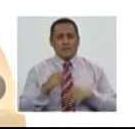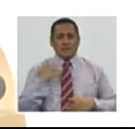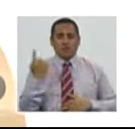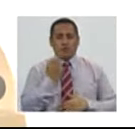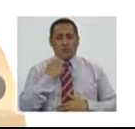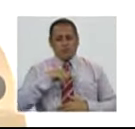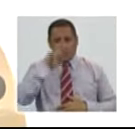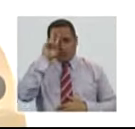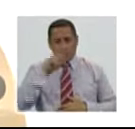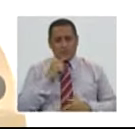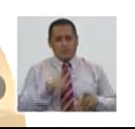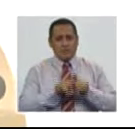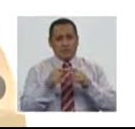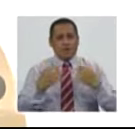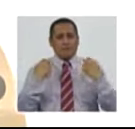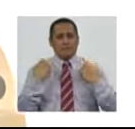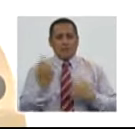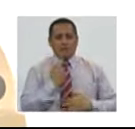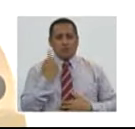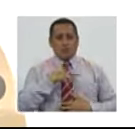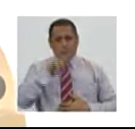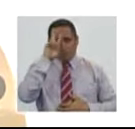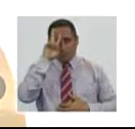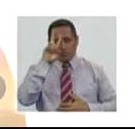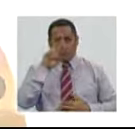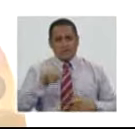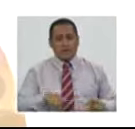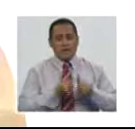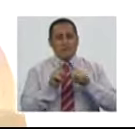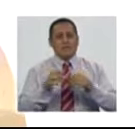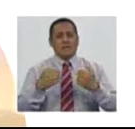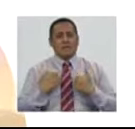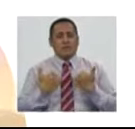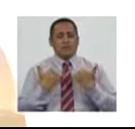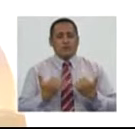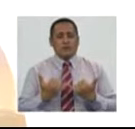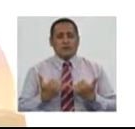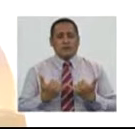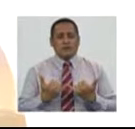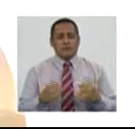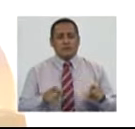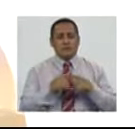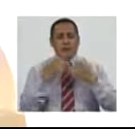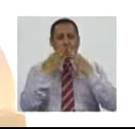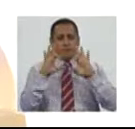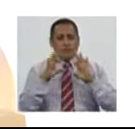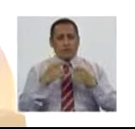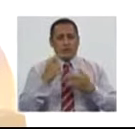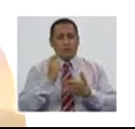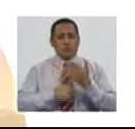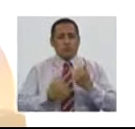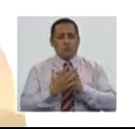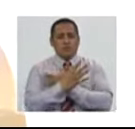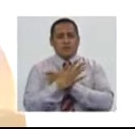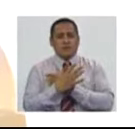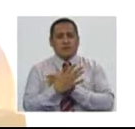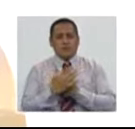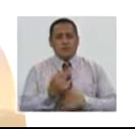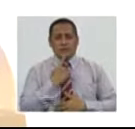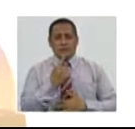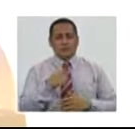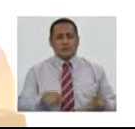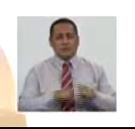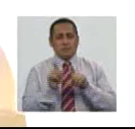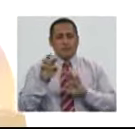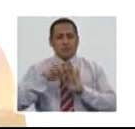se realizan a nivel nacional en nuestras oficinas a nivel nacional y también tenemos el Facebook el Twitter y